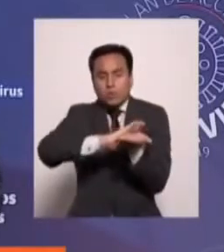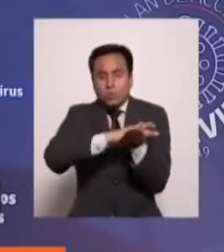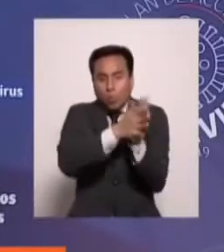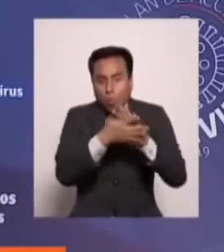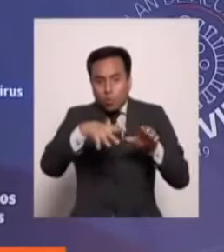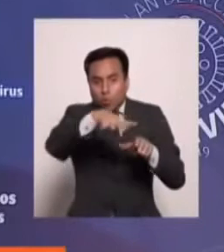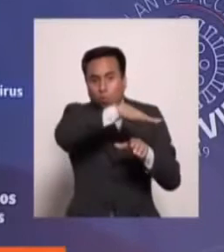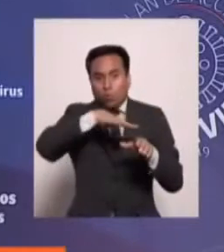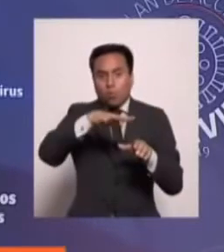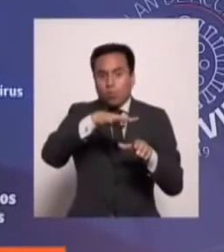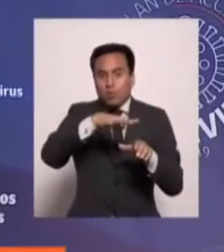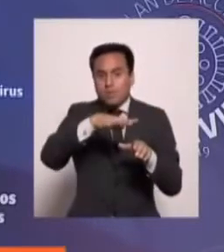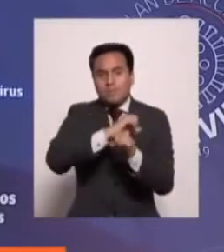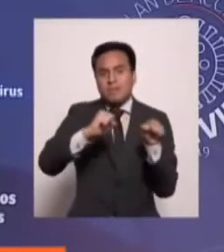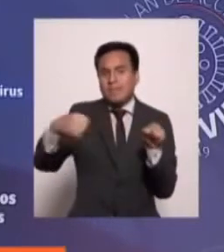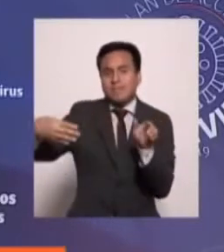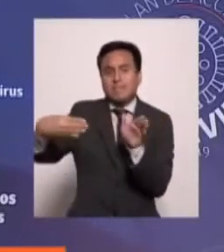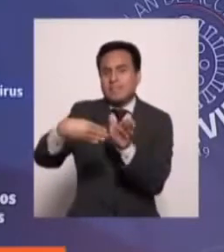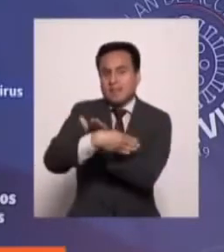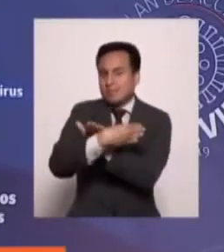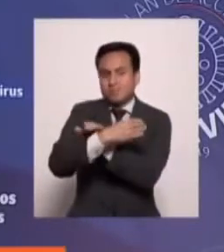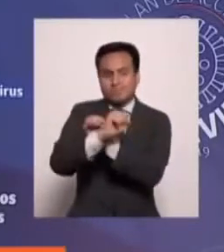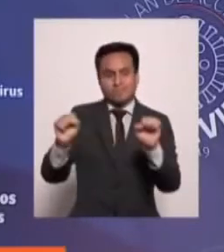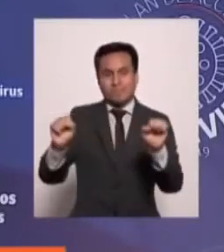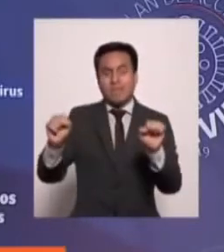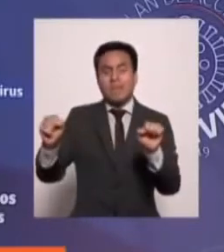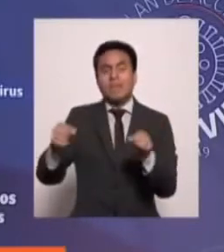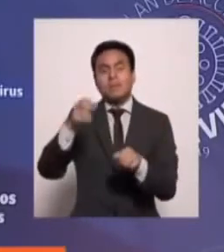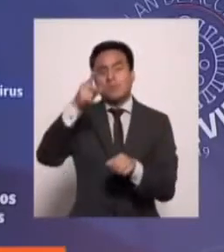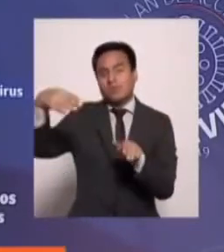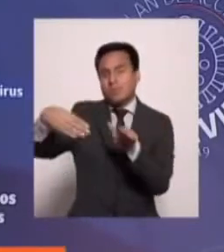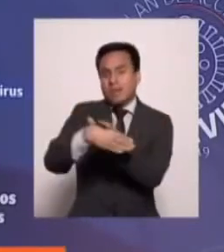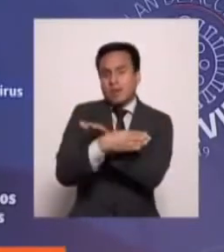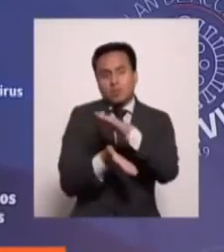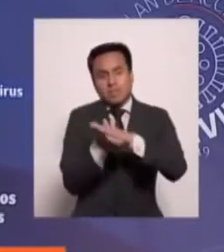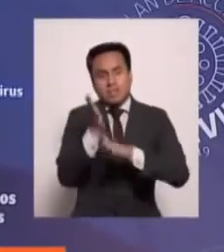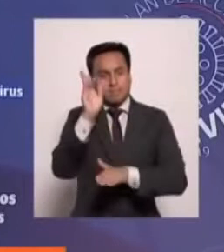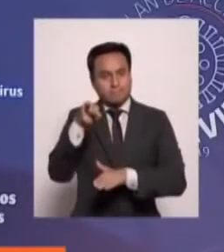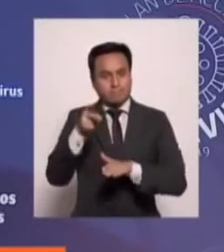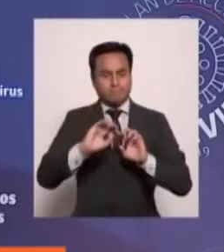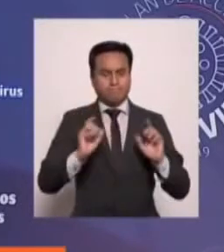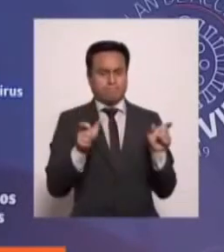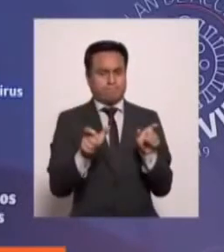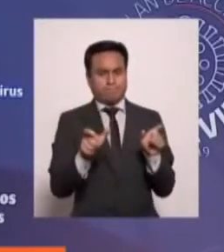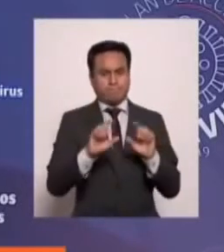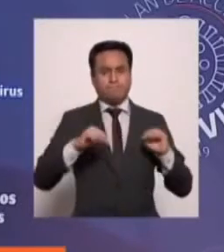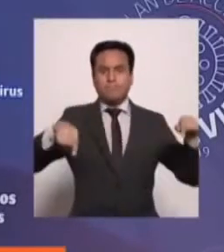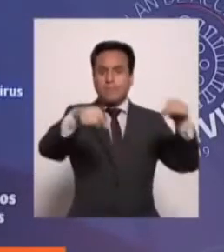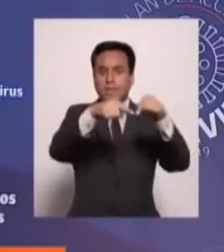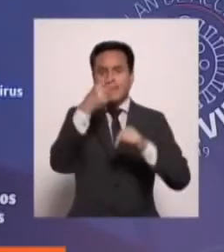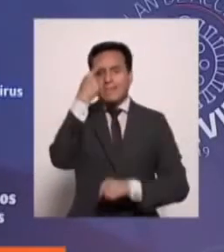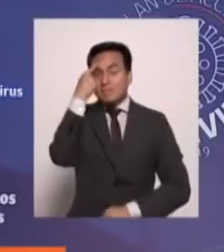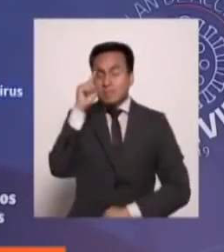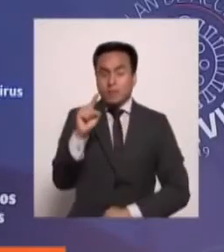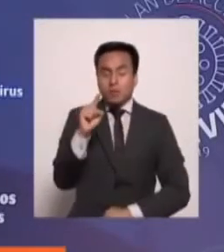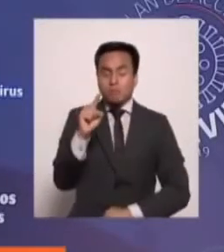en lo que dicen los medios y tampoco lo que dicen a nivel político. Por lo tanto, el humor social, ¿cómo es a esta altura de los acontecimientos, Gonzalo?